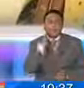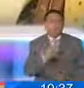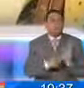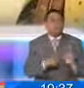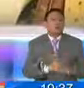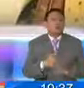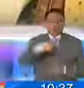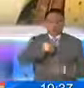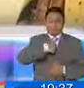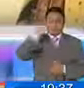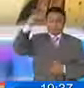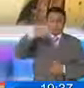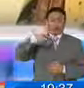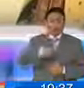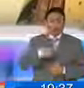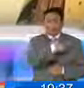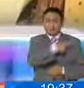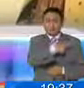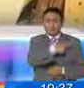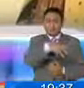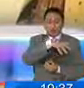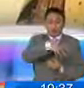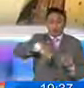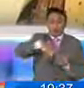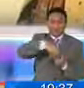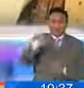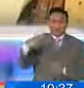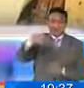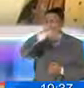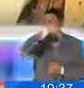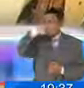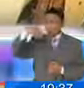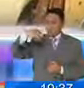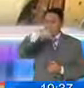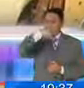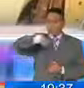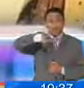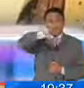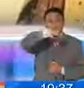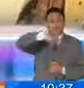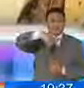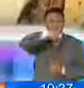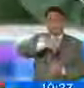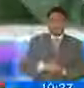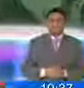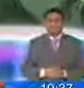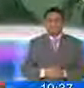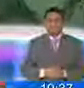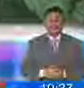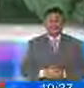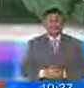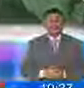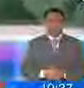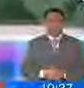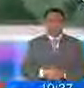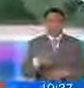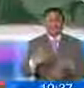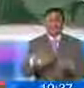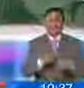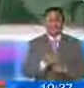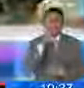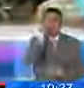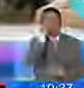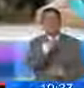si yo fuera el sol y ella los planetas que giran alrededor de mí. ¡Qué lindas palabras de